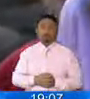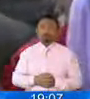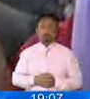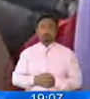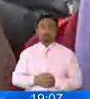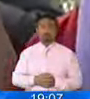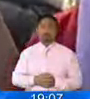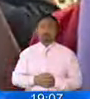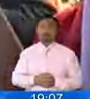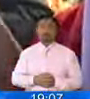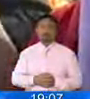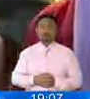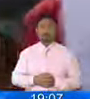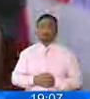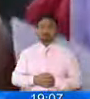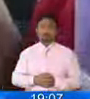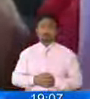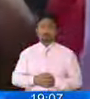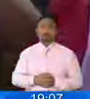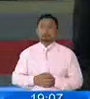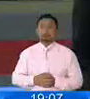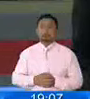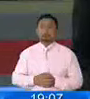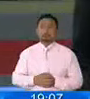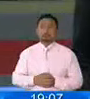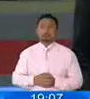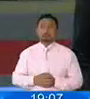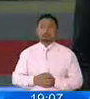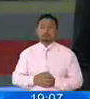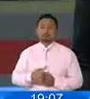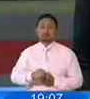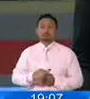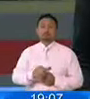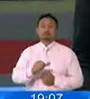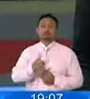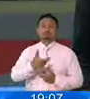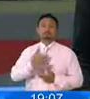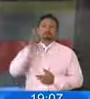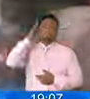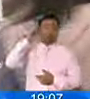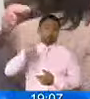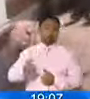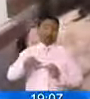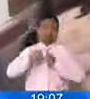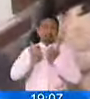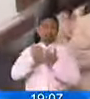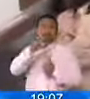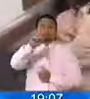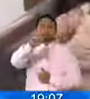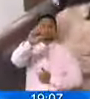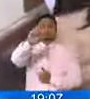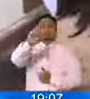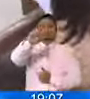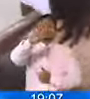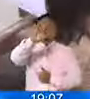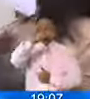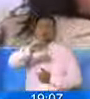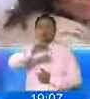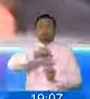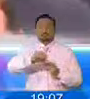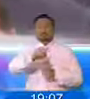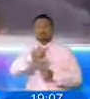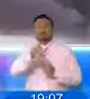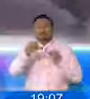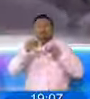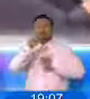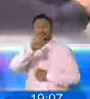continuismo, informó Jorge Escobar. Por otro lado, en la ciudad de Cuenca, la asambleísta Doris Solís, junto a Cristóbal Lloret y